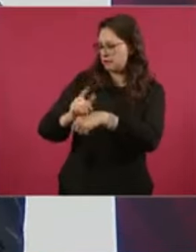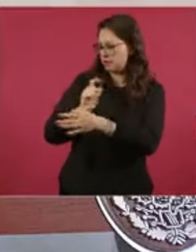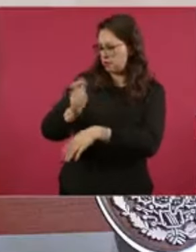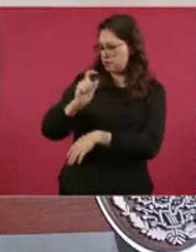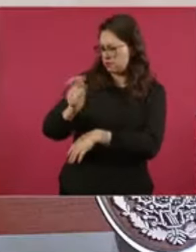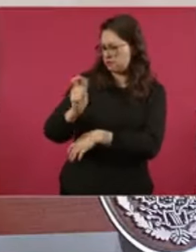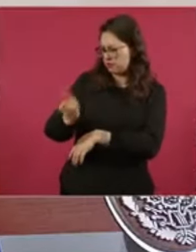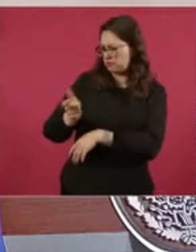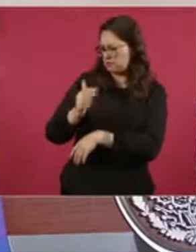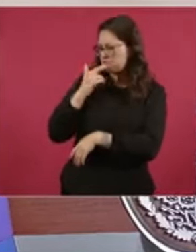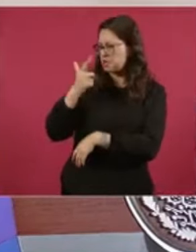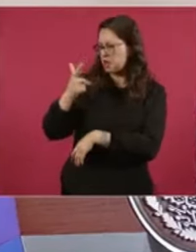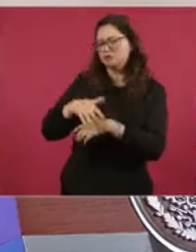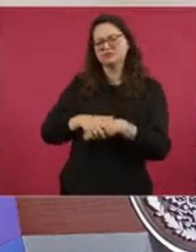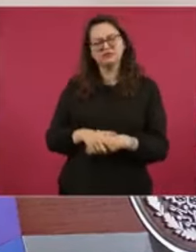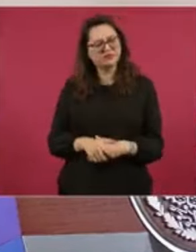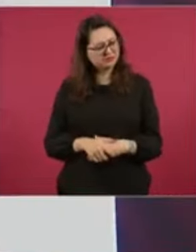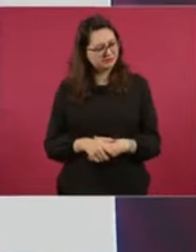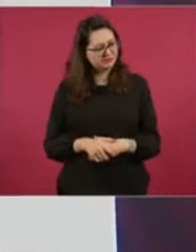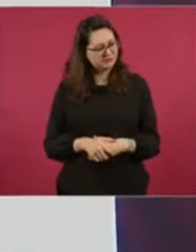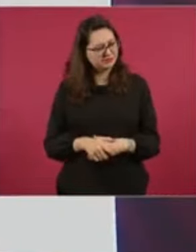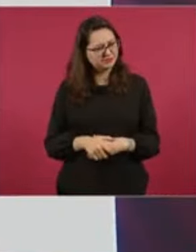Y yo decía,